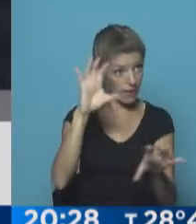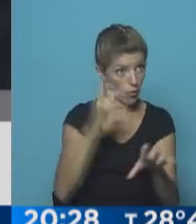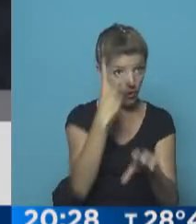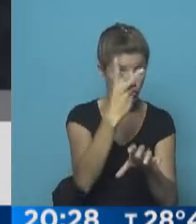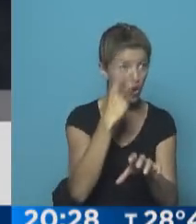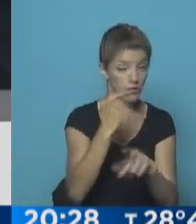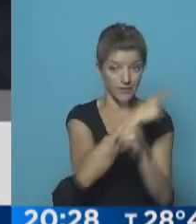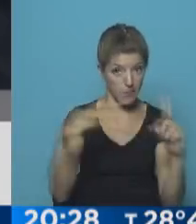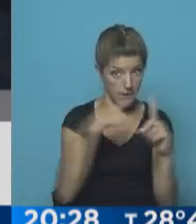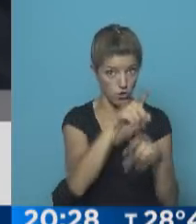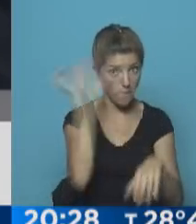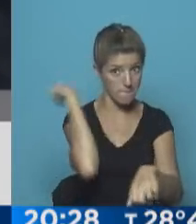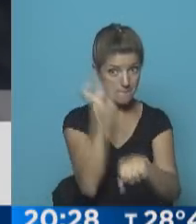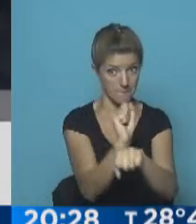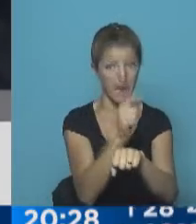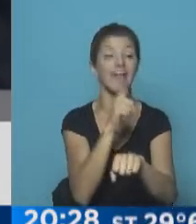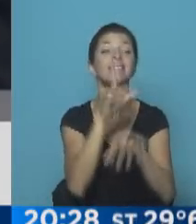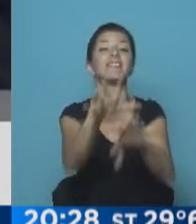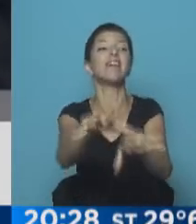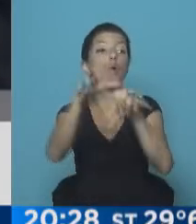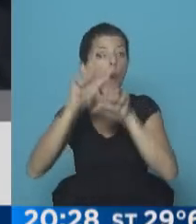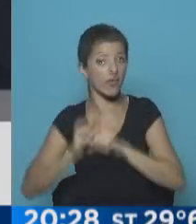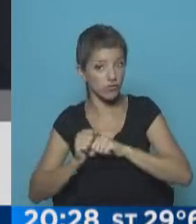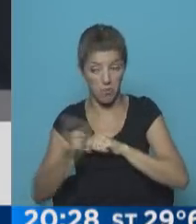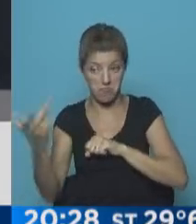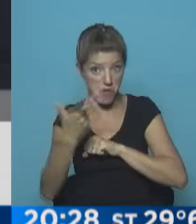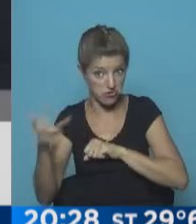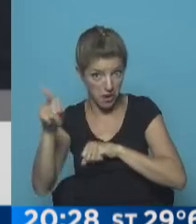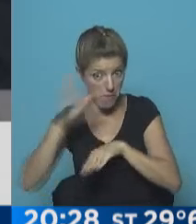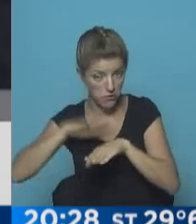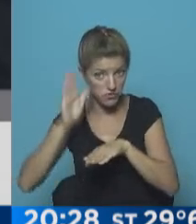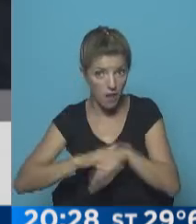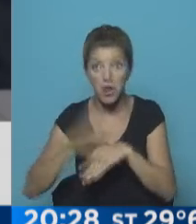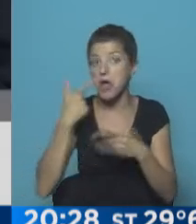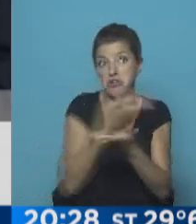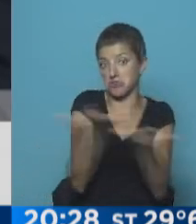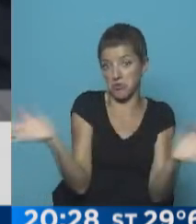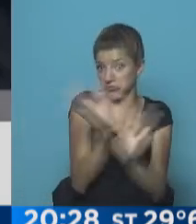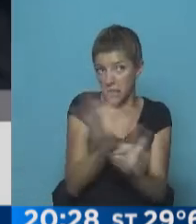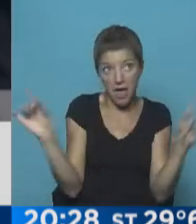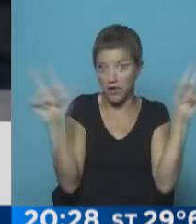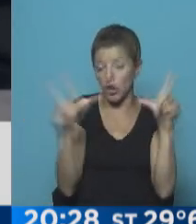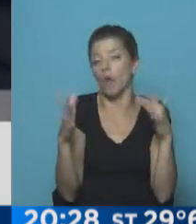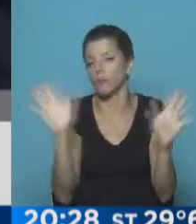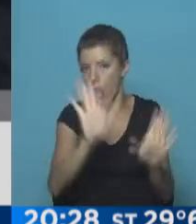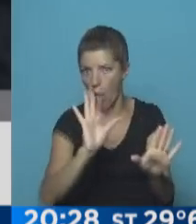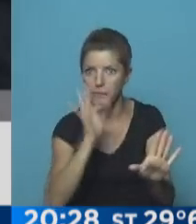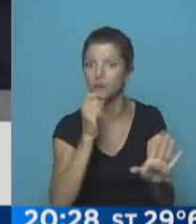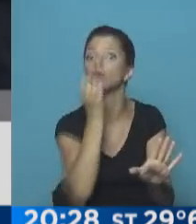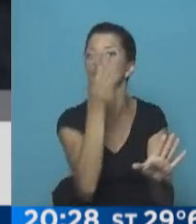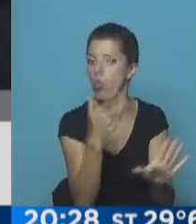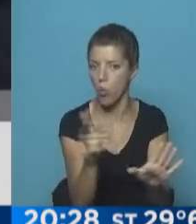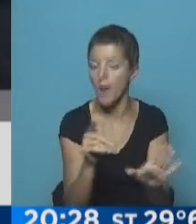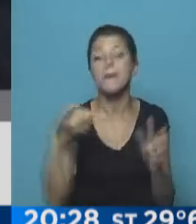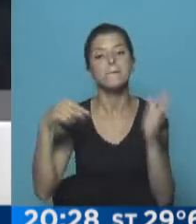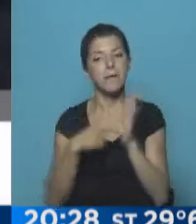2 días y medio supuestamente secuestrado. No ha aparecido en los medios, no tiene ninguna obligación de dar reportajes, por supuesto, pero ahí hay una causa